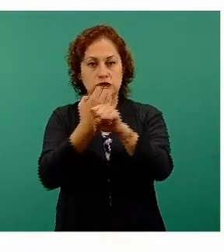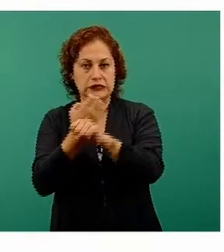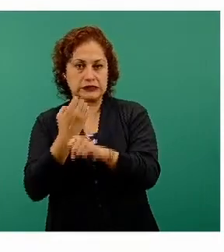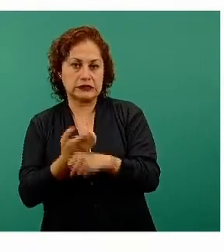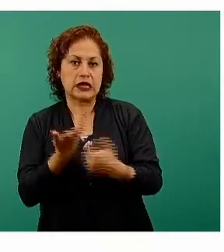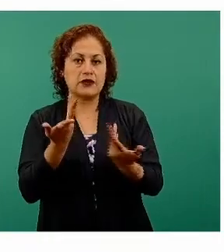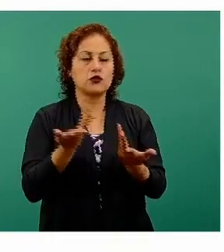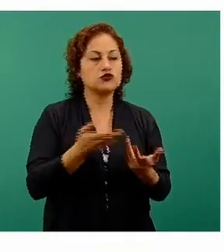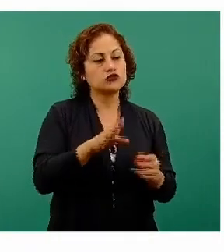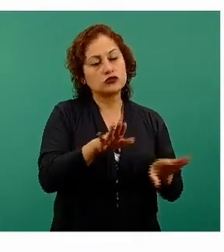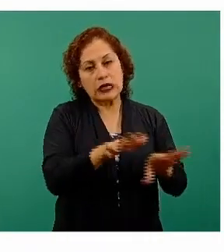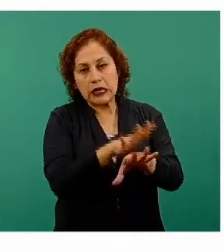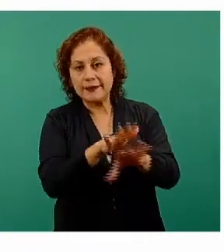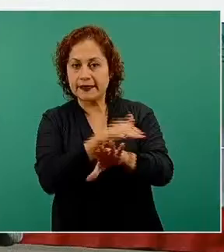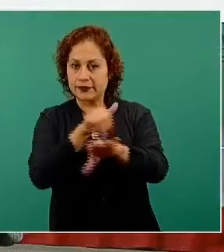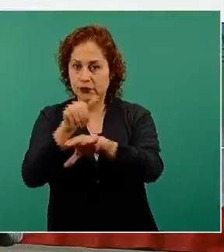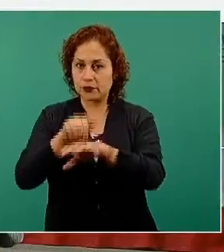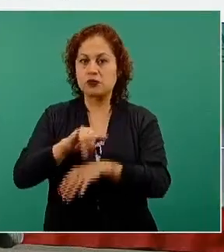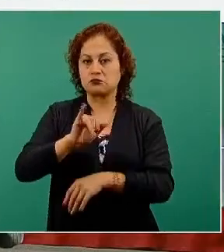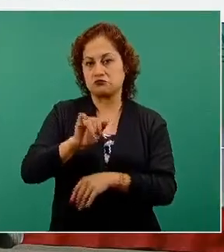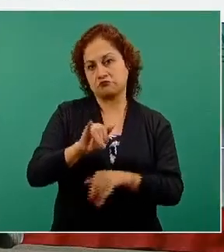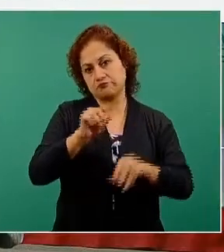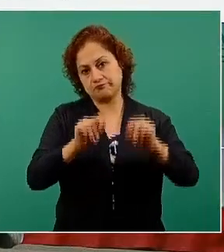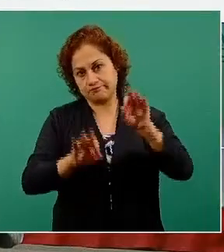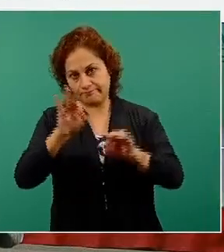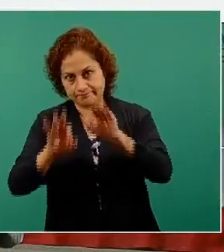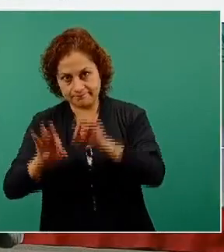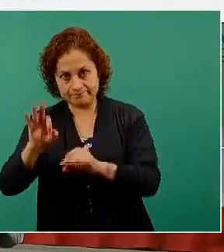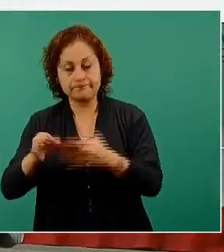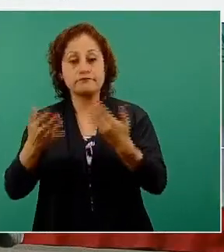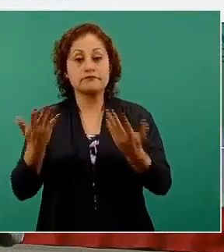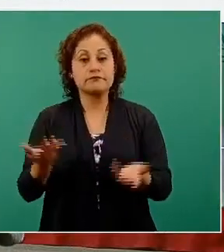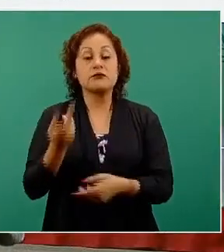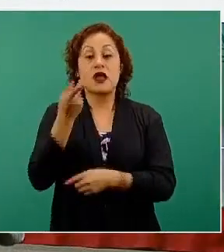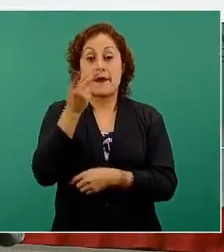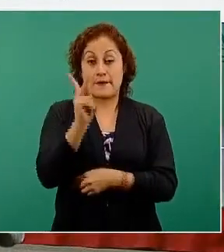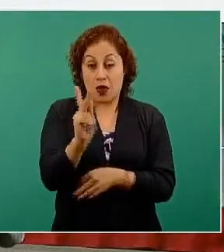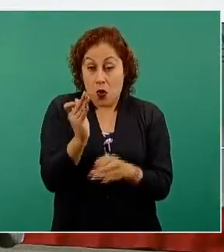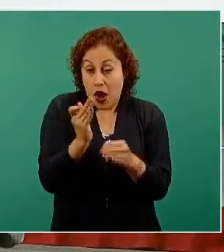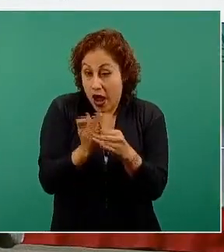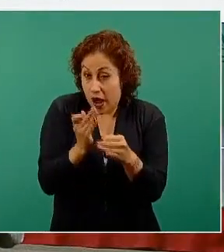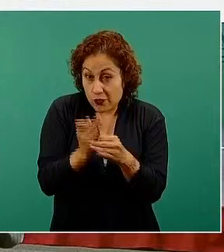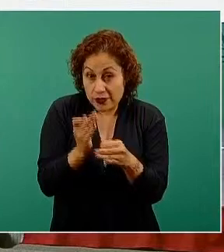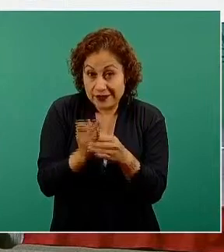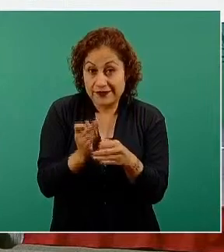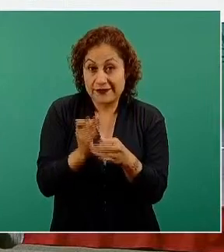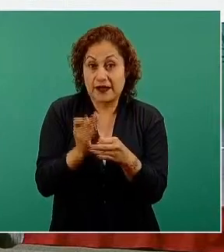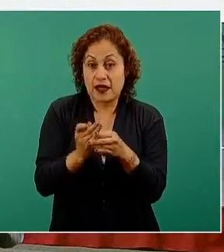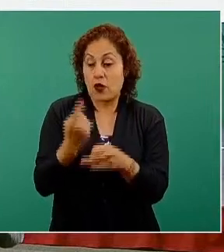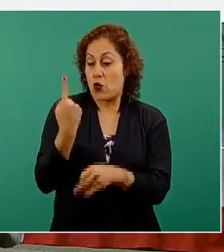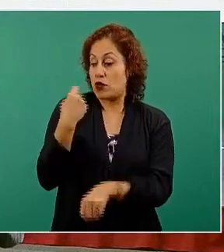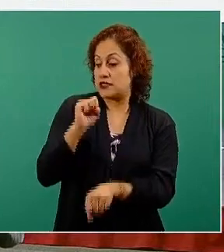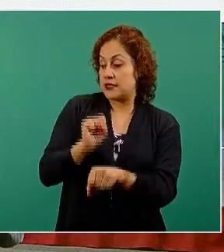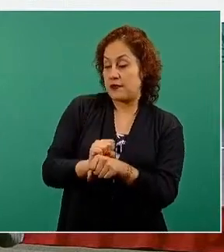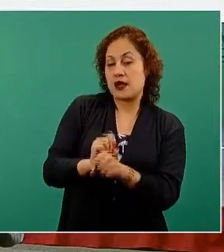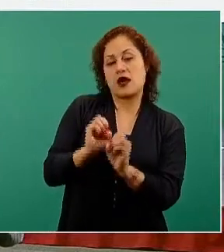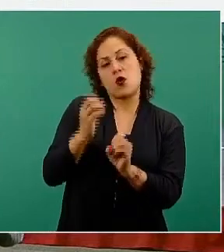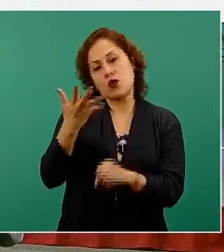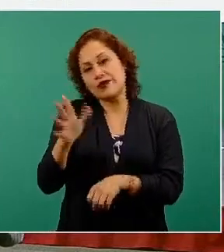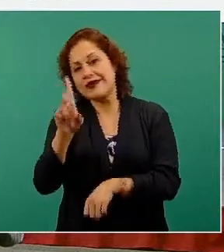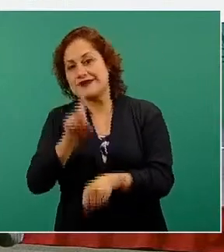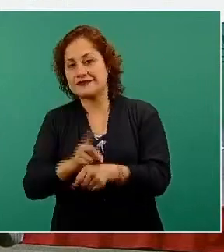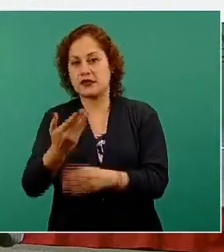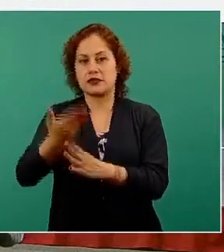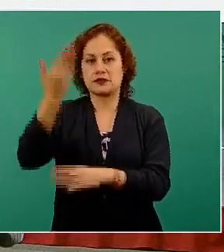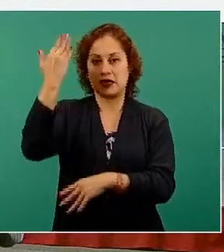porcentaje puede ir variando. Ahorita realmente de lo que se aplicó hace una semana o hace 10 días,